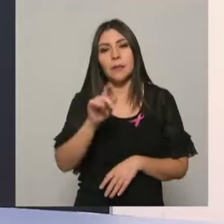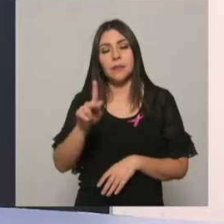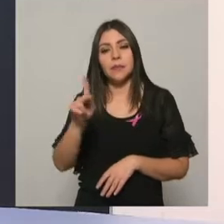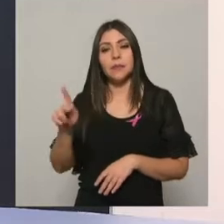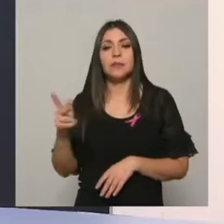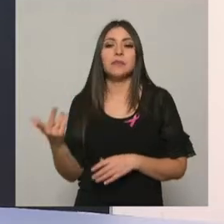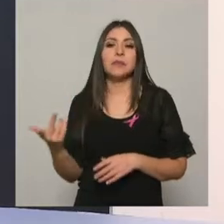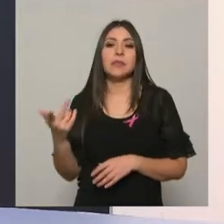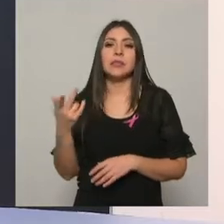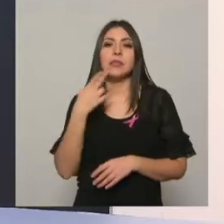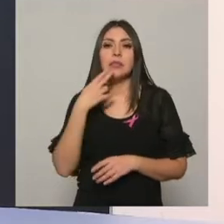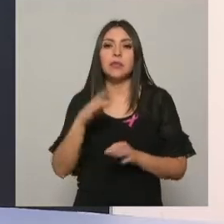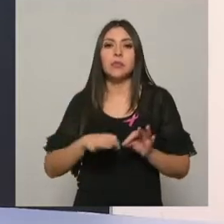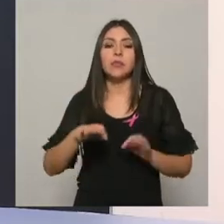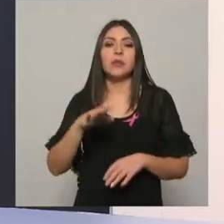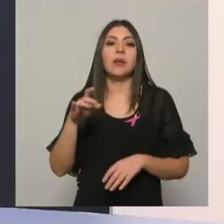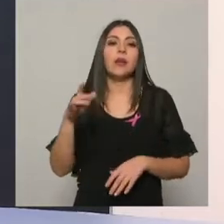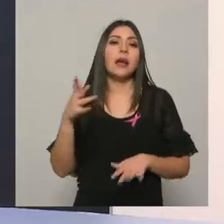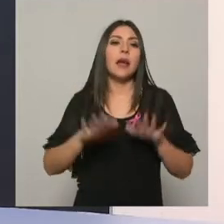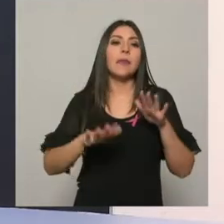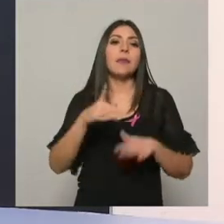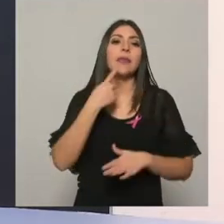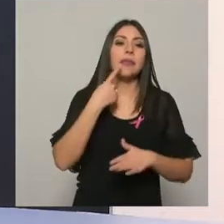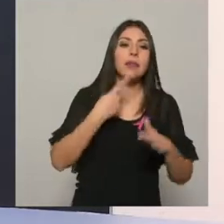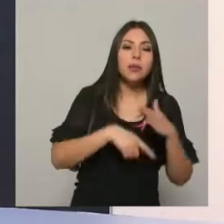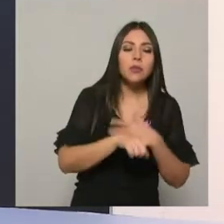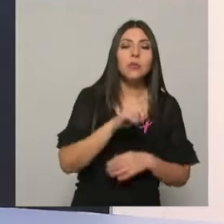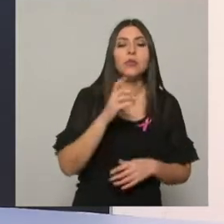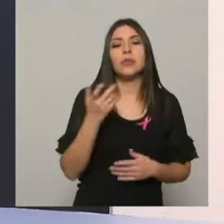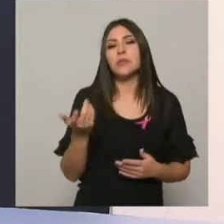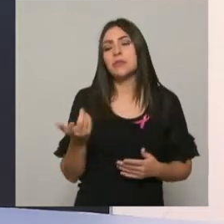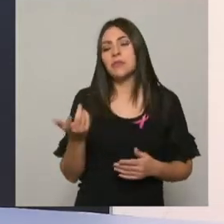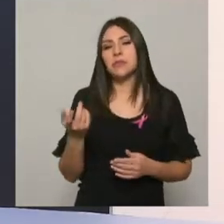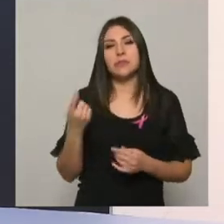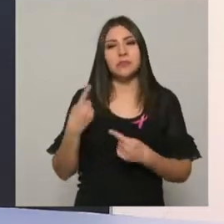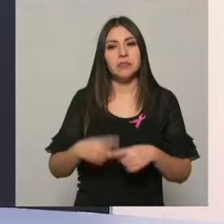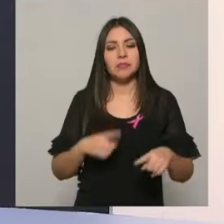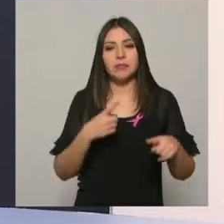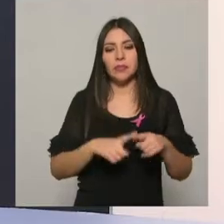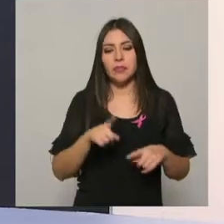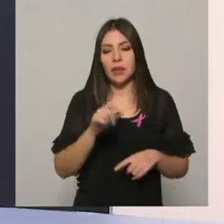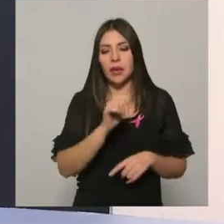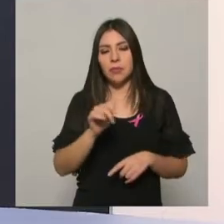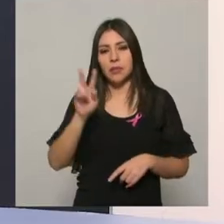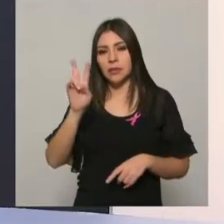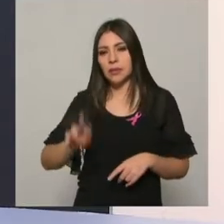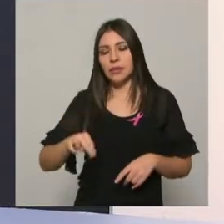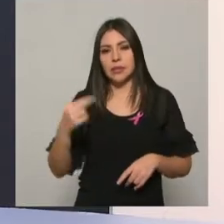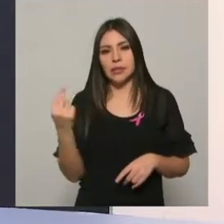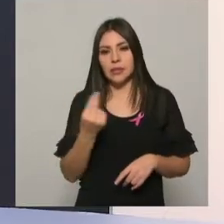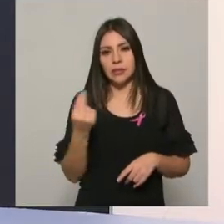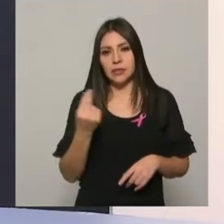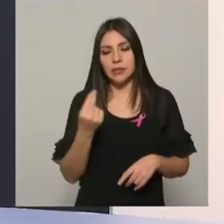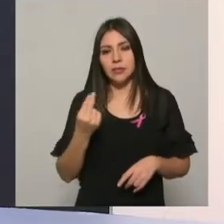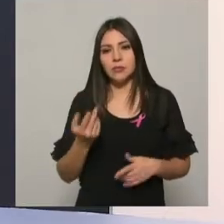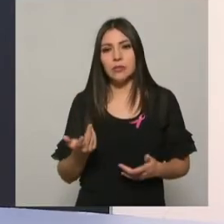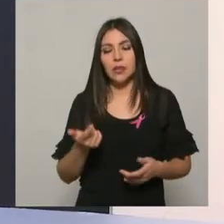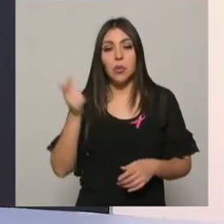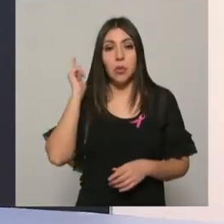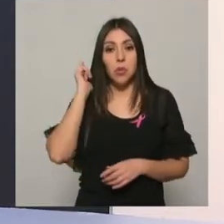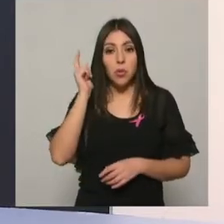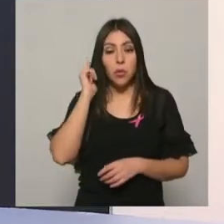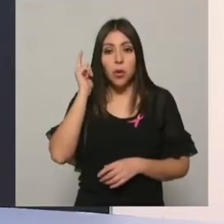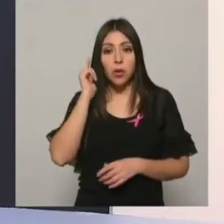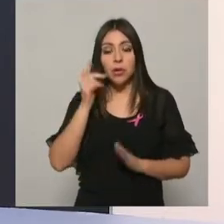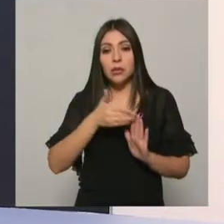presentar denuncias, tu declaración, o sea, no sé, son de verdad aplicaciones muy necesarias que ojalá y